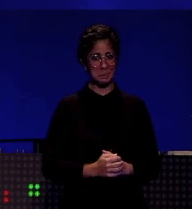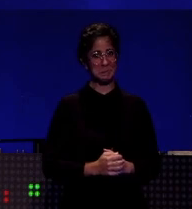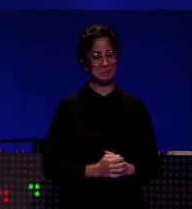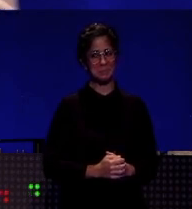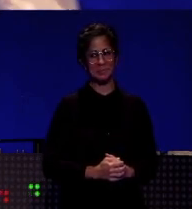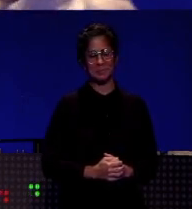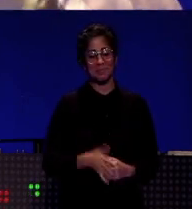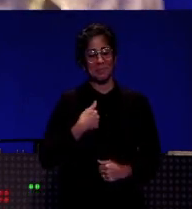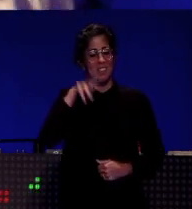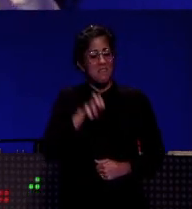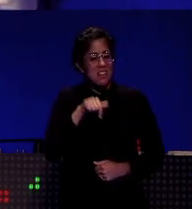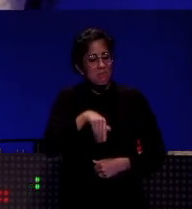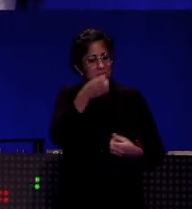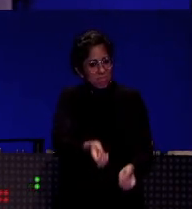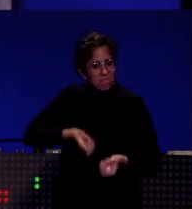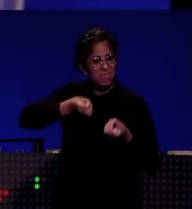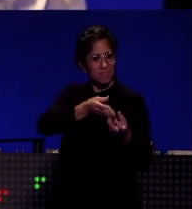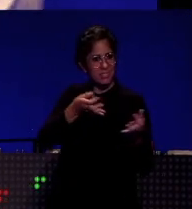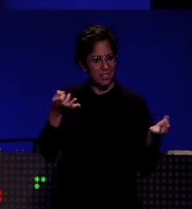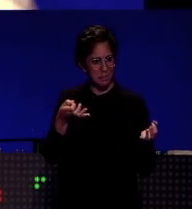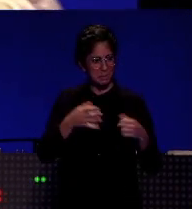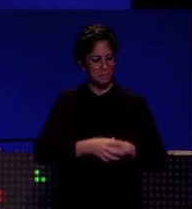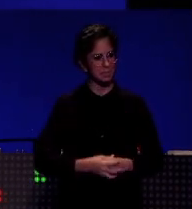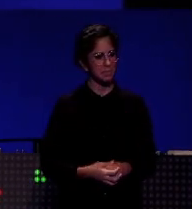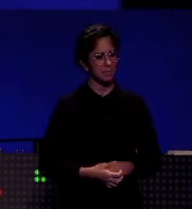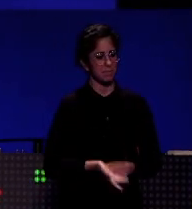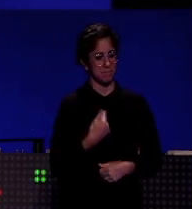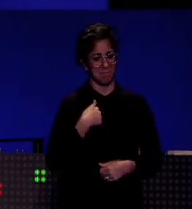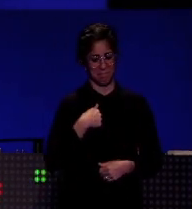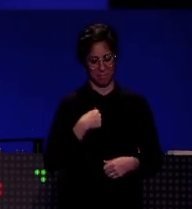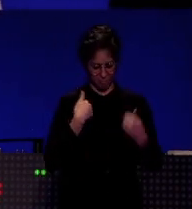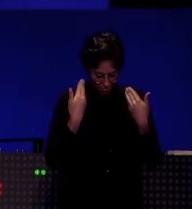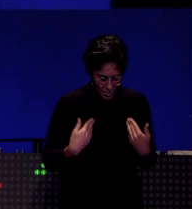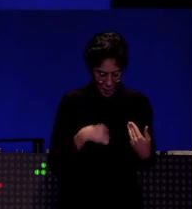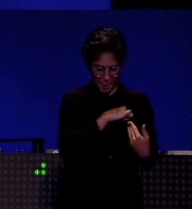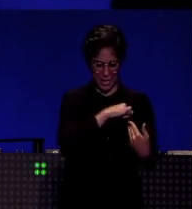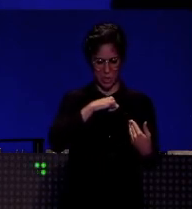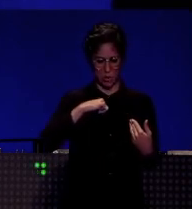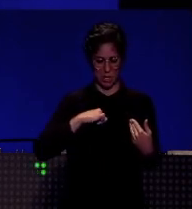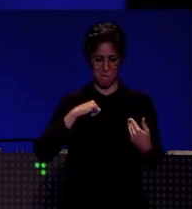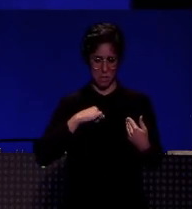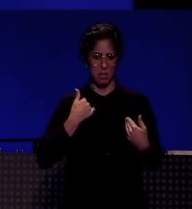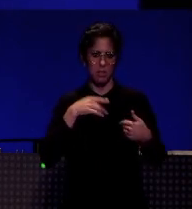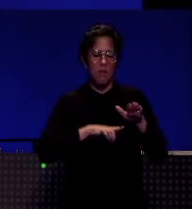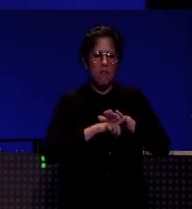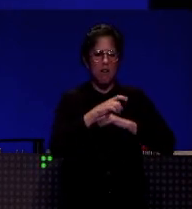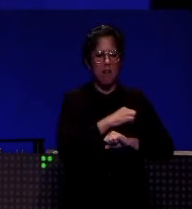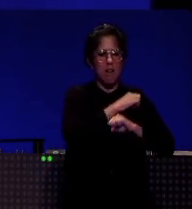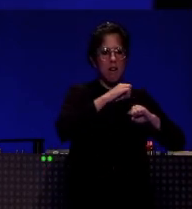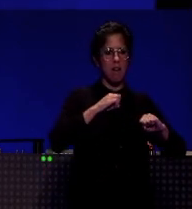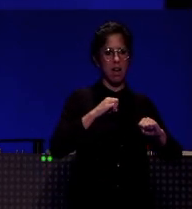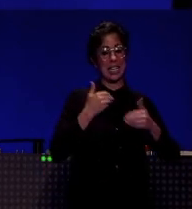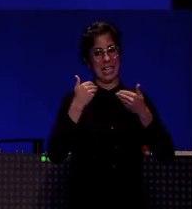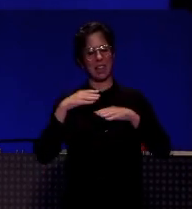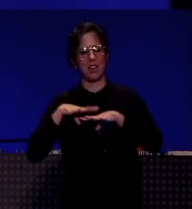hoy vengo a contaros cómo ha evolucionado personalmente a través de las redes sociales y como